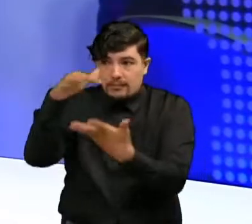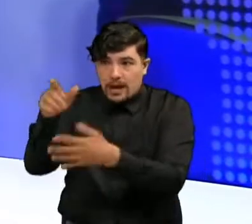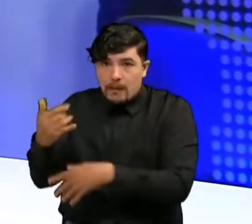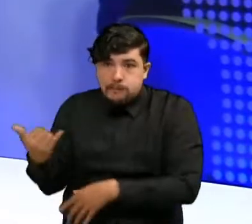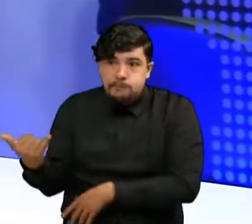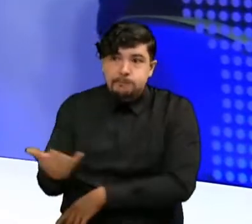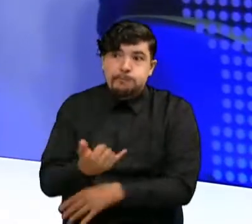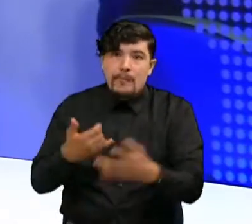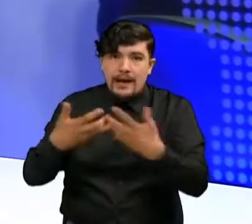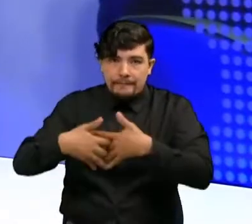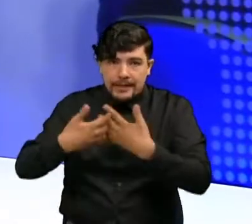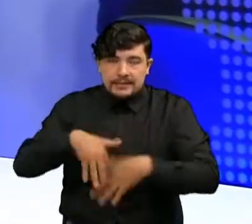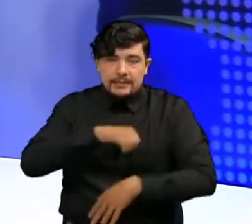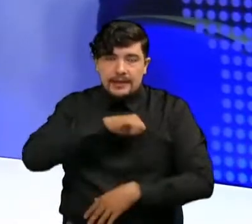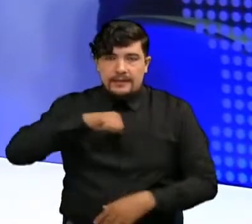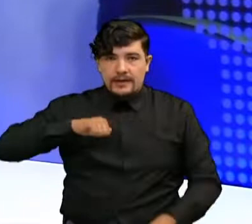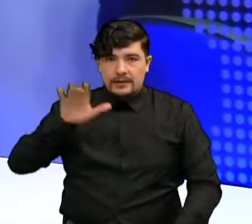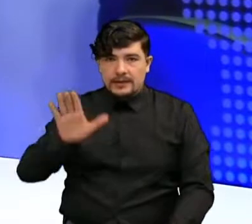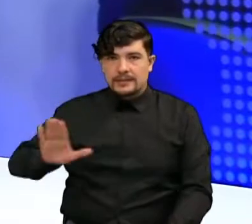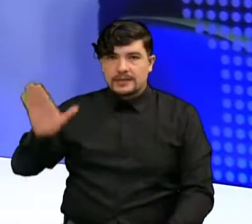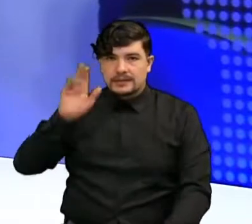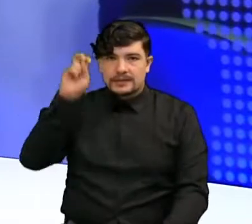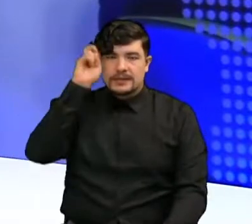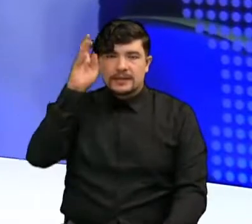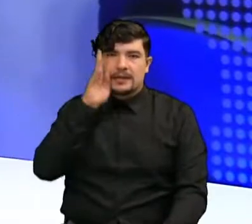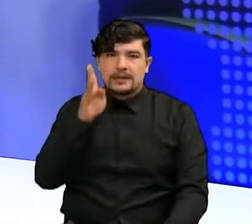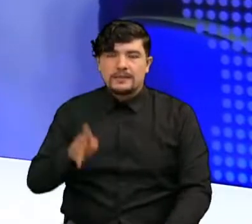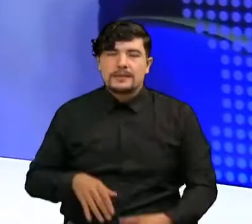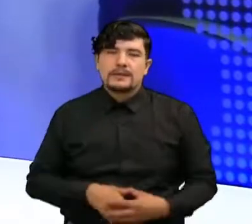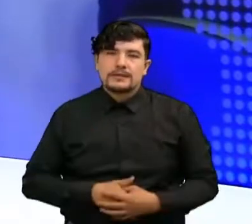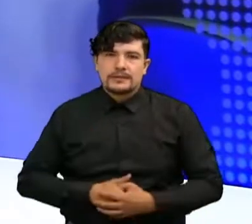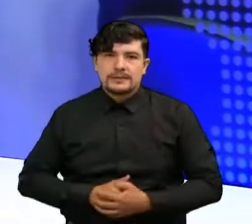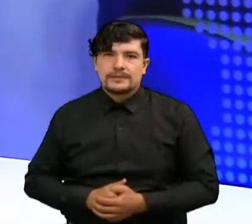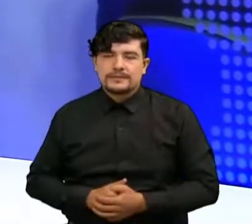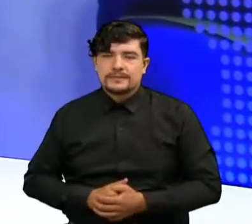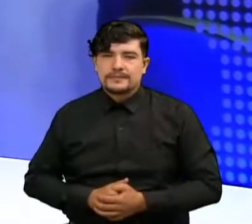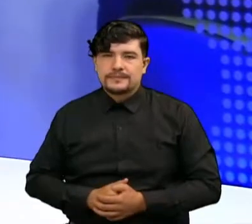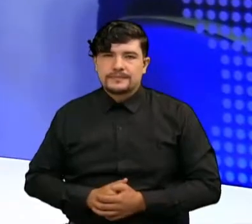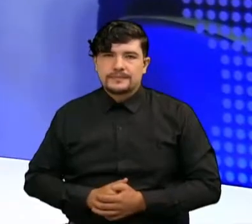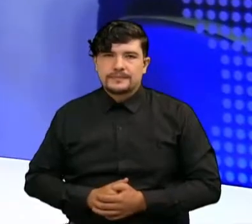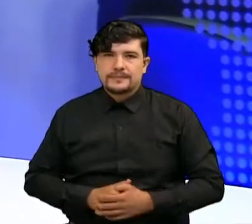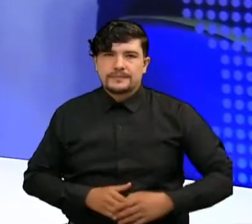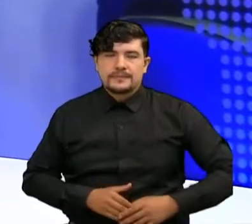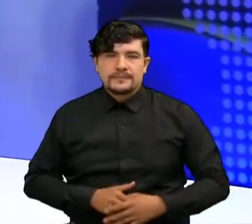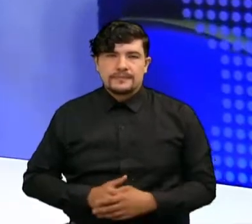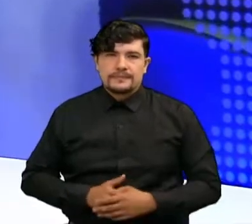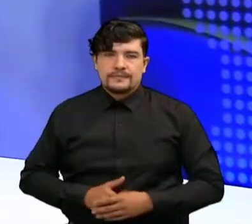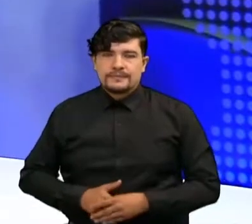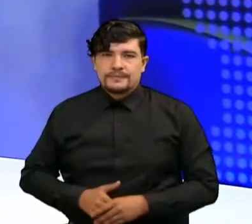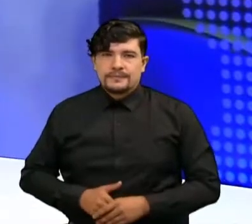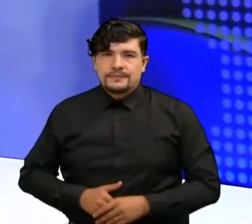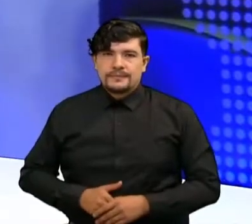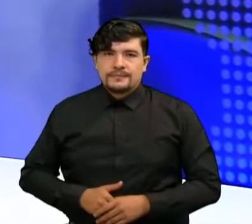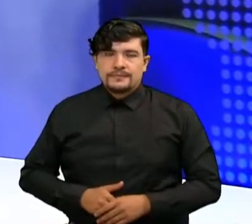Santander. Richard, buenas tardes. ¿Qué otros datos se conocen acerca del sector productivo?